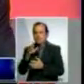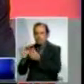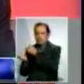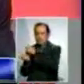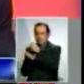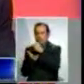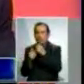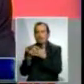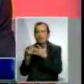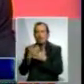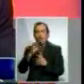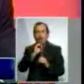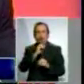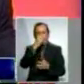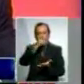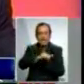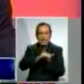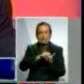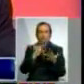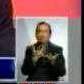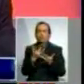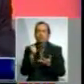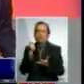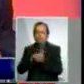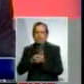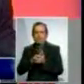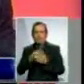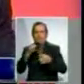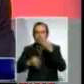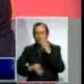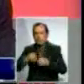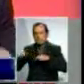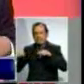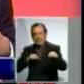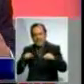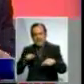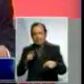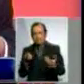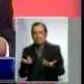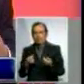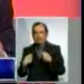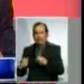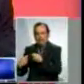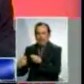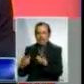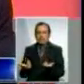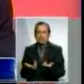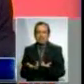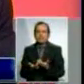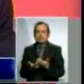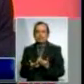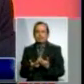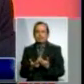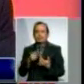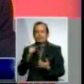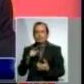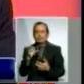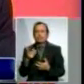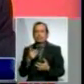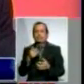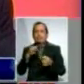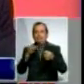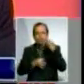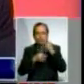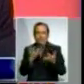pacientes por ejemplo hacia cuestiones administrativas pago de costas judiciales todo lo que tiene que ver con esta máquina digamos de administrar la